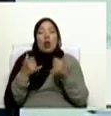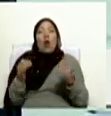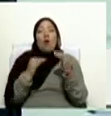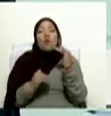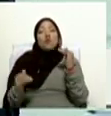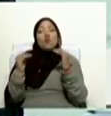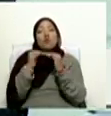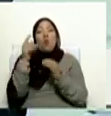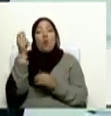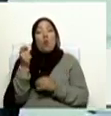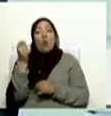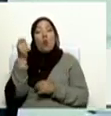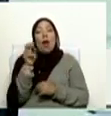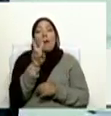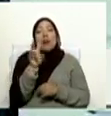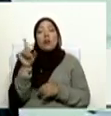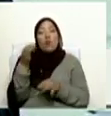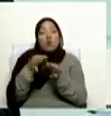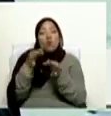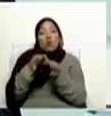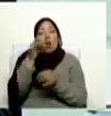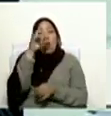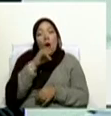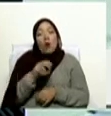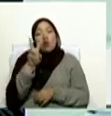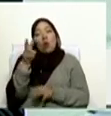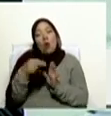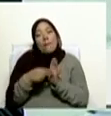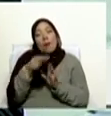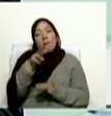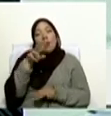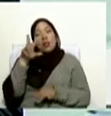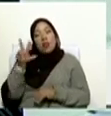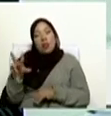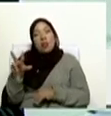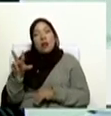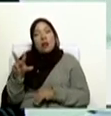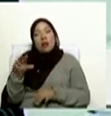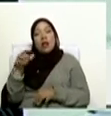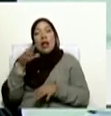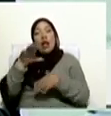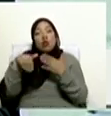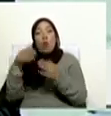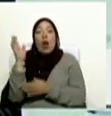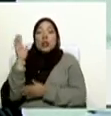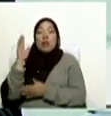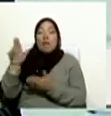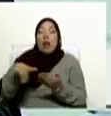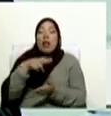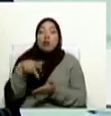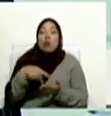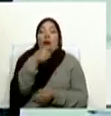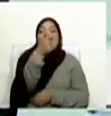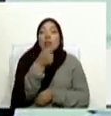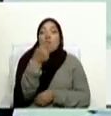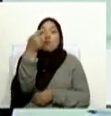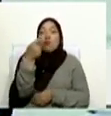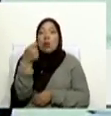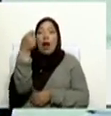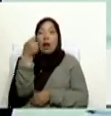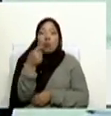el 21 de septiembre de este año 2023 hiciera a la asamblea nacional Este